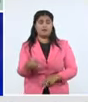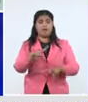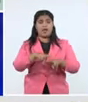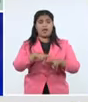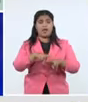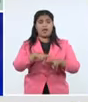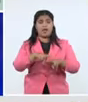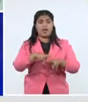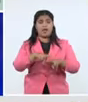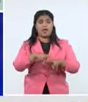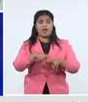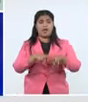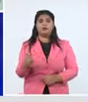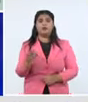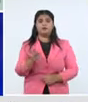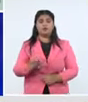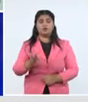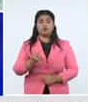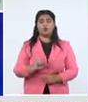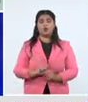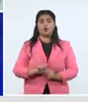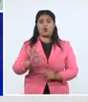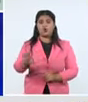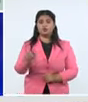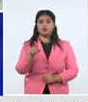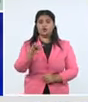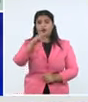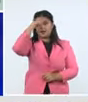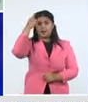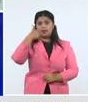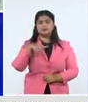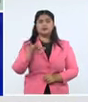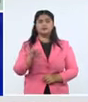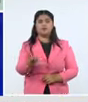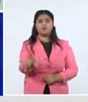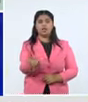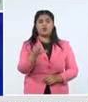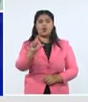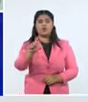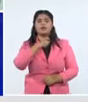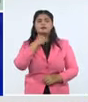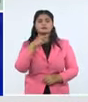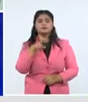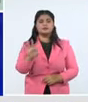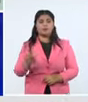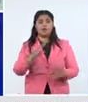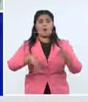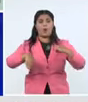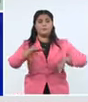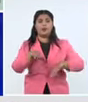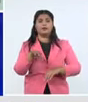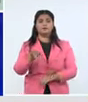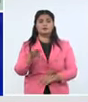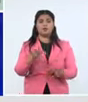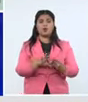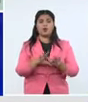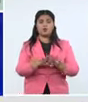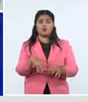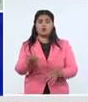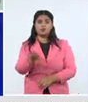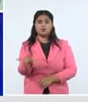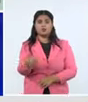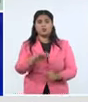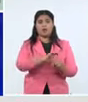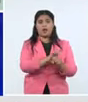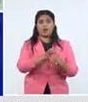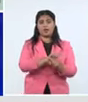9, 10 de Liza 7, al igual que El Cerro, Playa 6, Guanabacoa 5, al igual que Arroyo